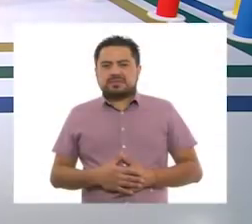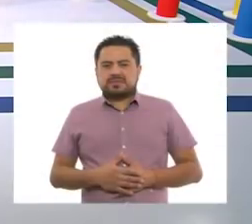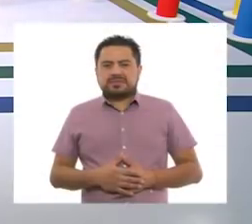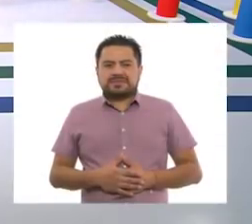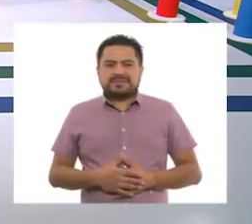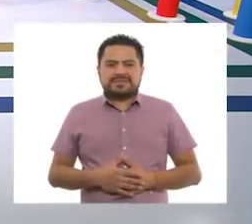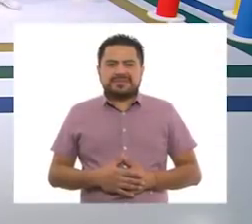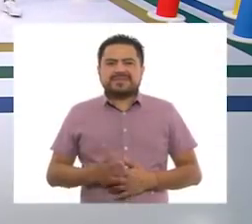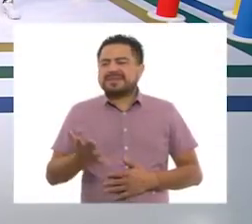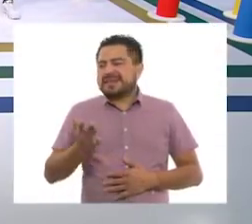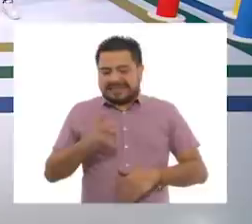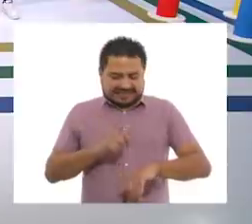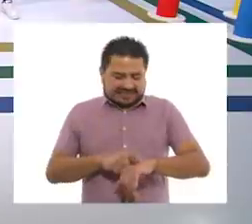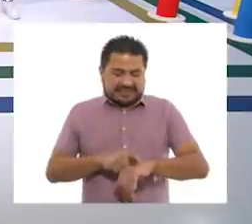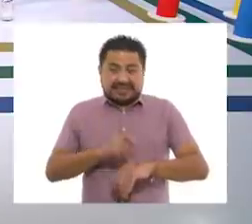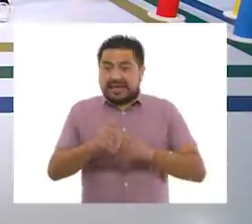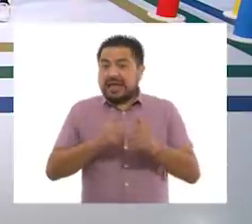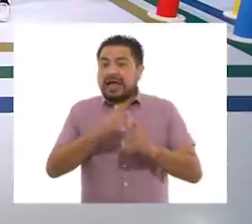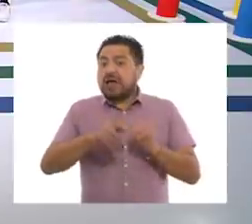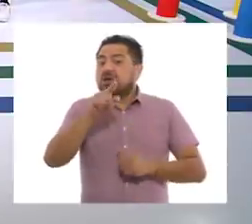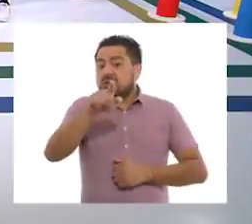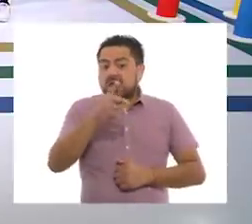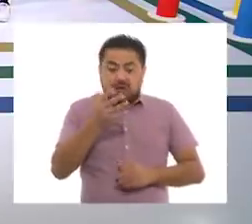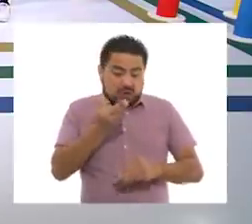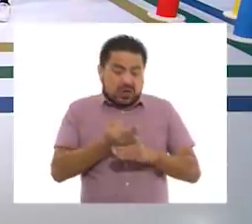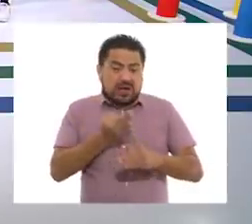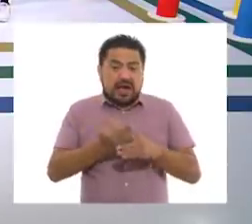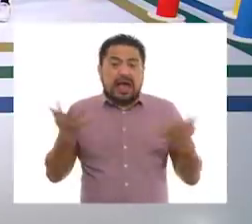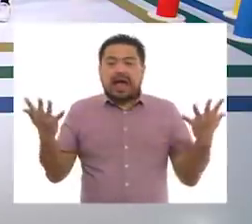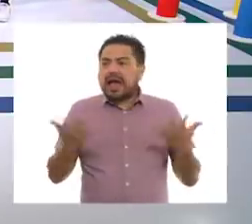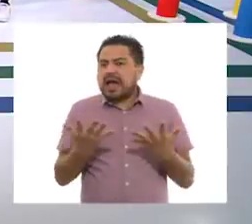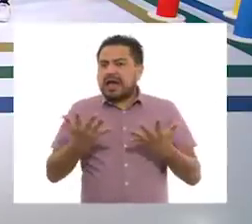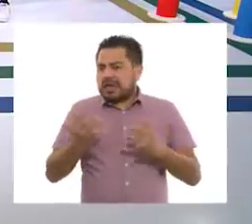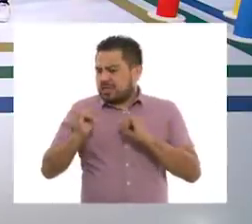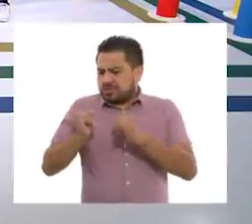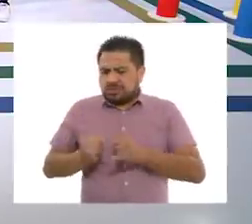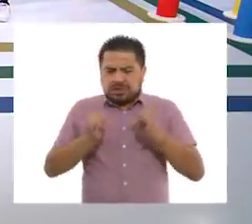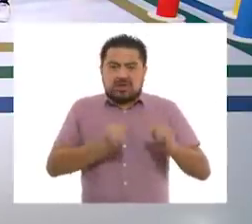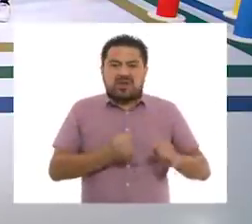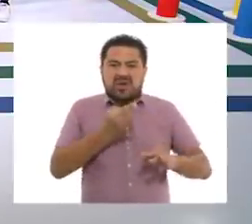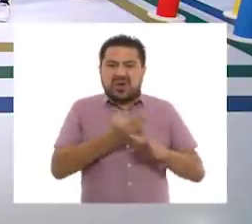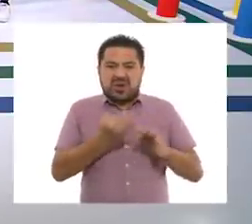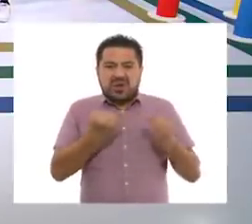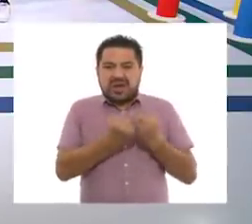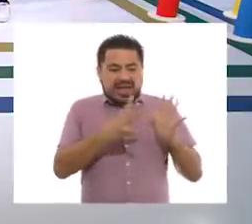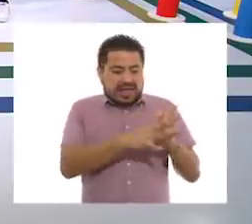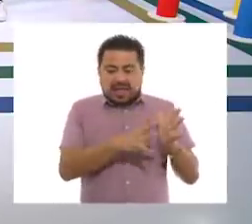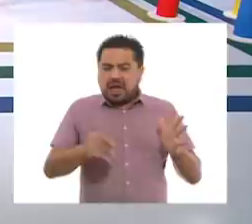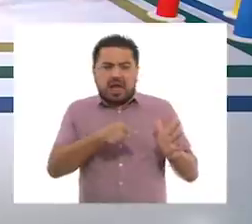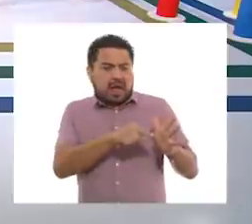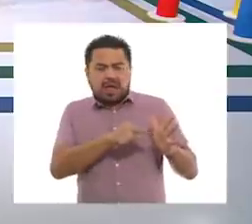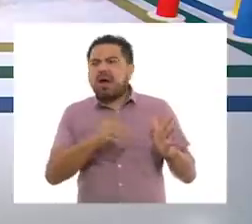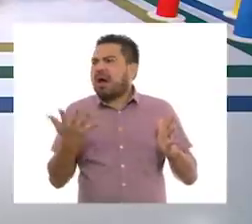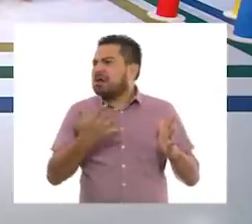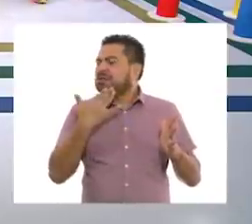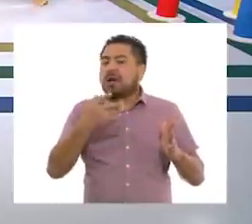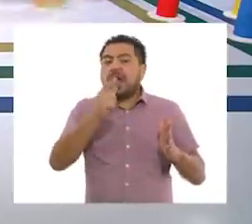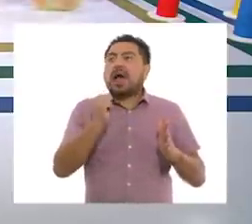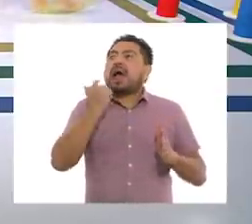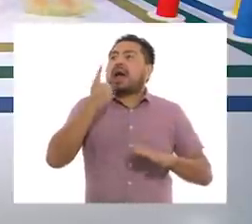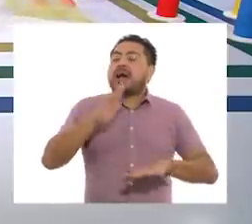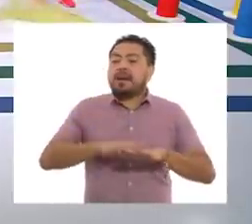Cantabas victoria antes de tiempo. Si ustedes están haciéndolo de manera individual, como ahorita lo hizo Ale, está bien así. Si lo hacen con alguien